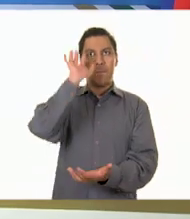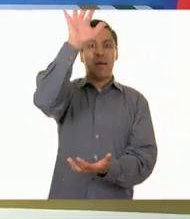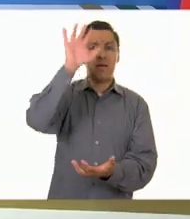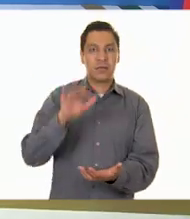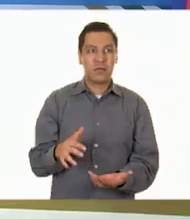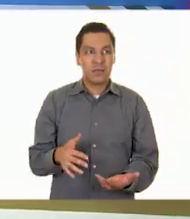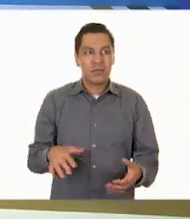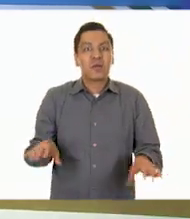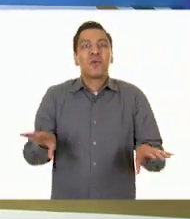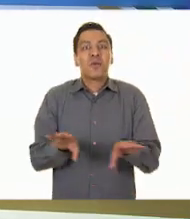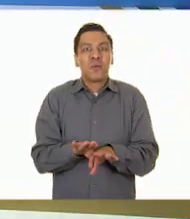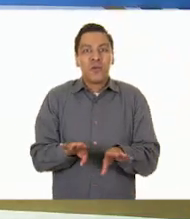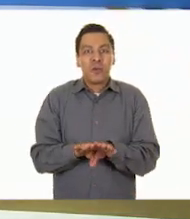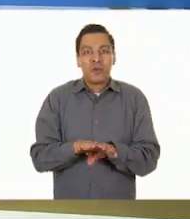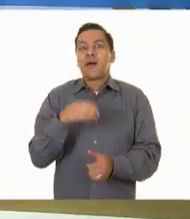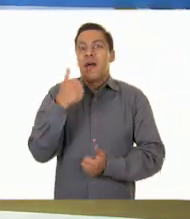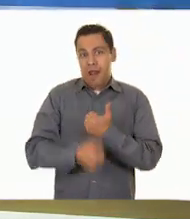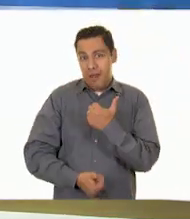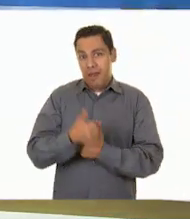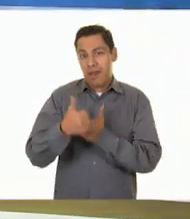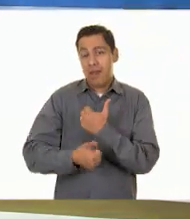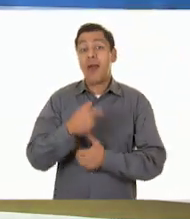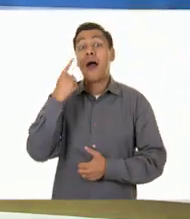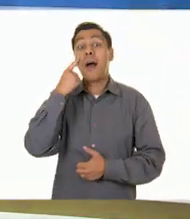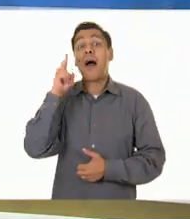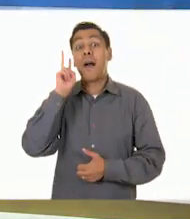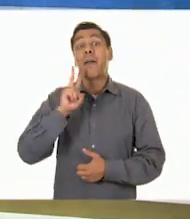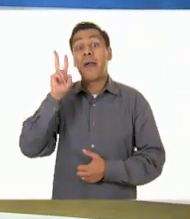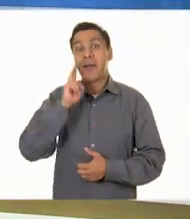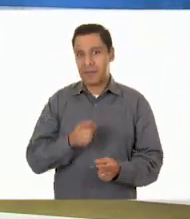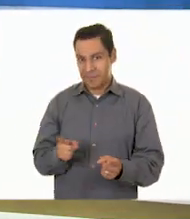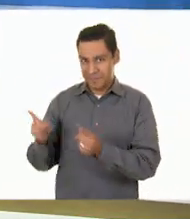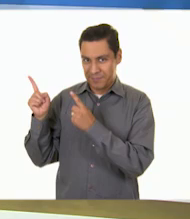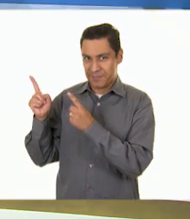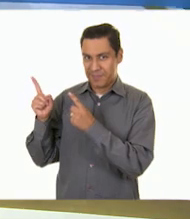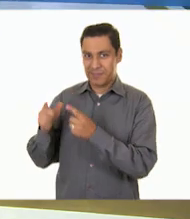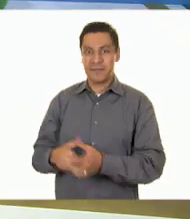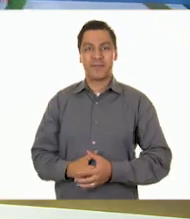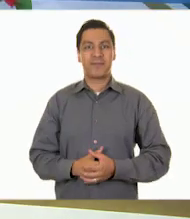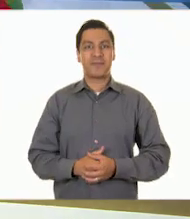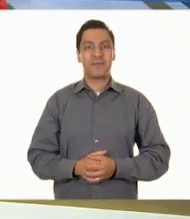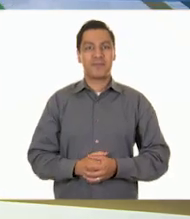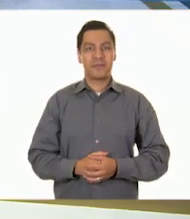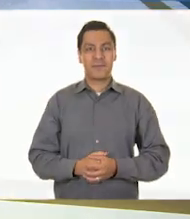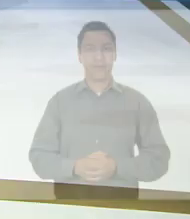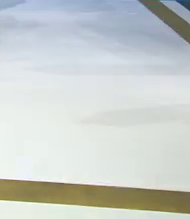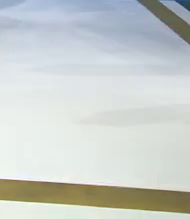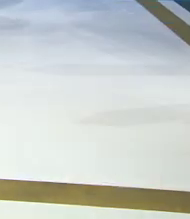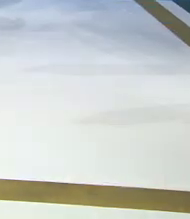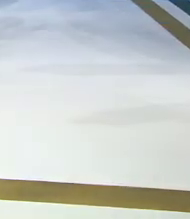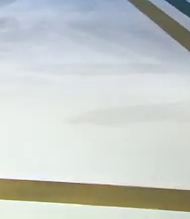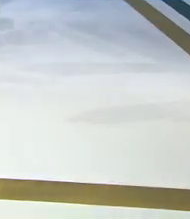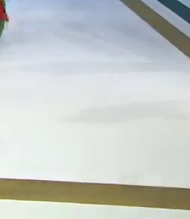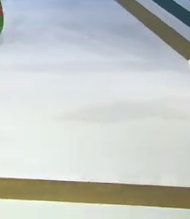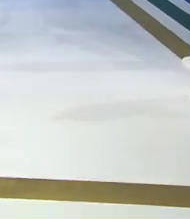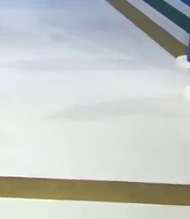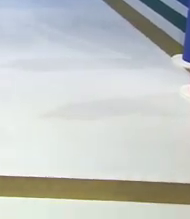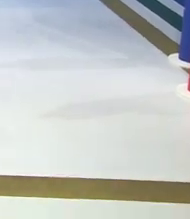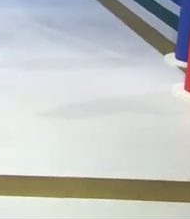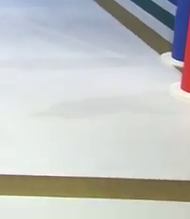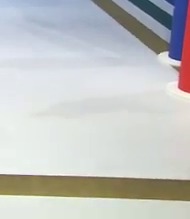así que es un buen reto abrir ya sabes cómo le hacen en casa y lo